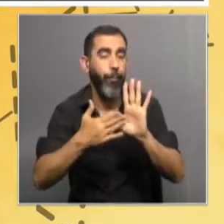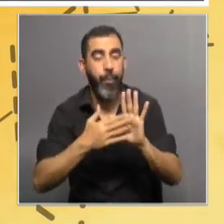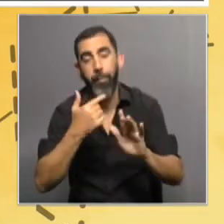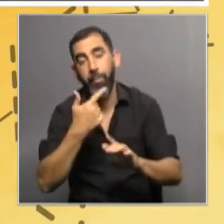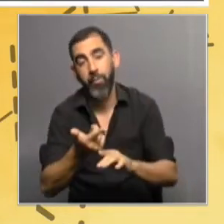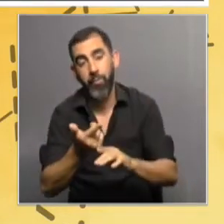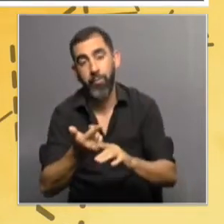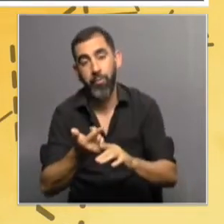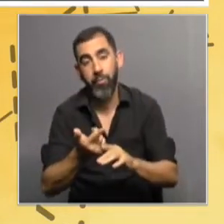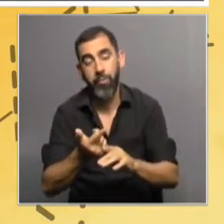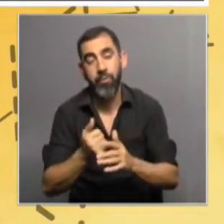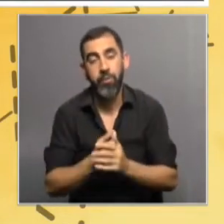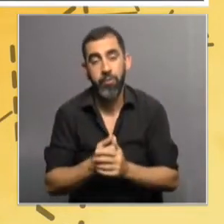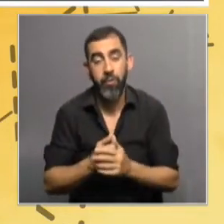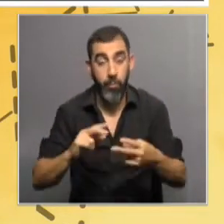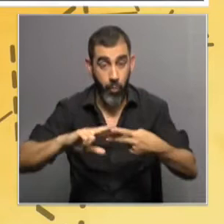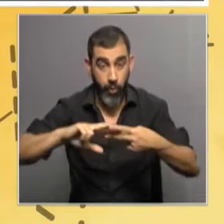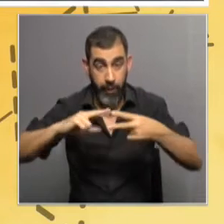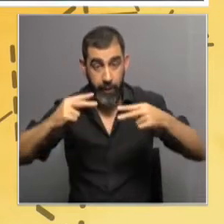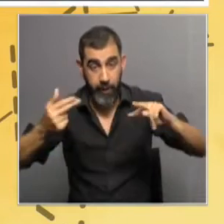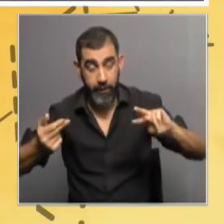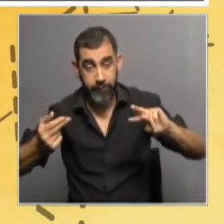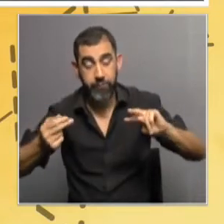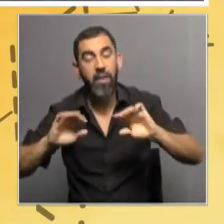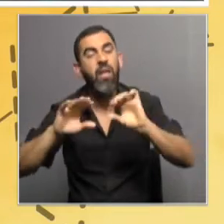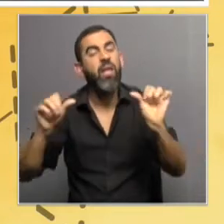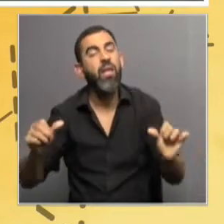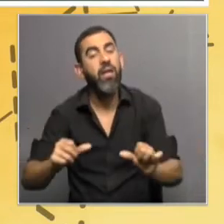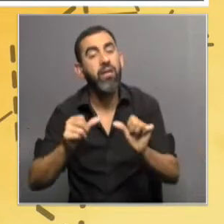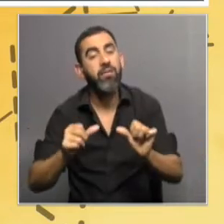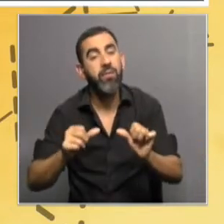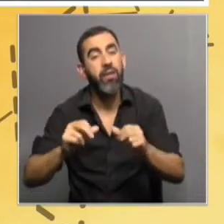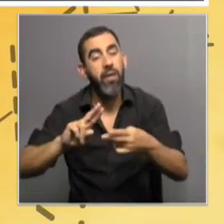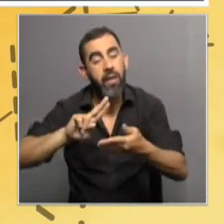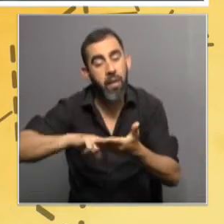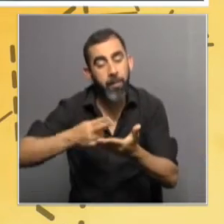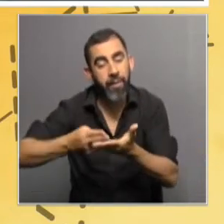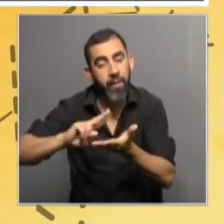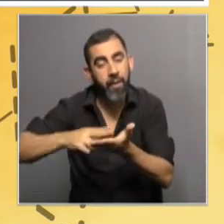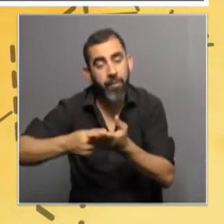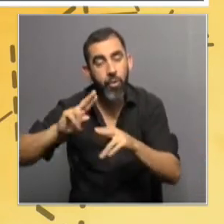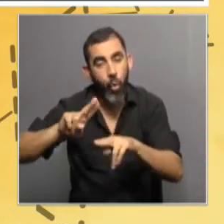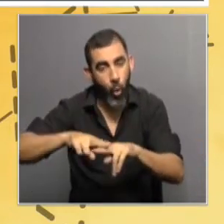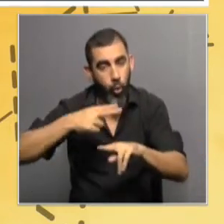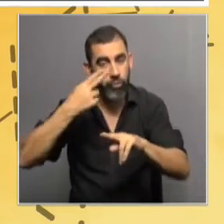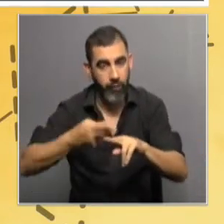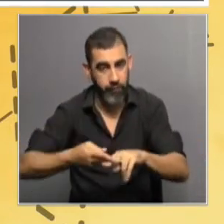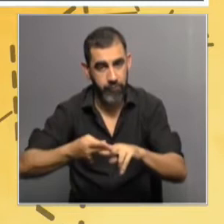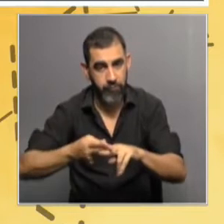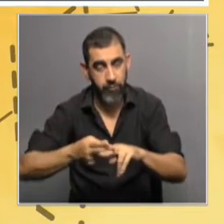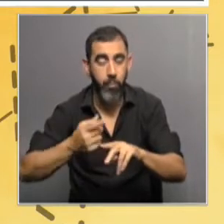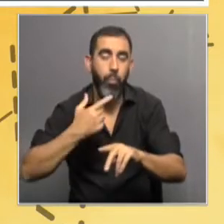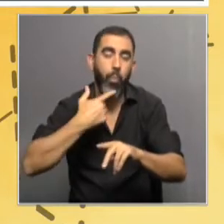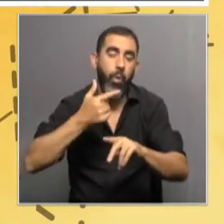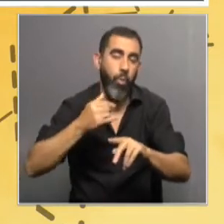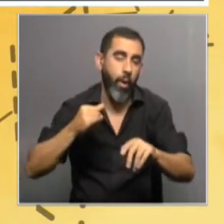con un perfil genético lo que se hace es repetir el proceso nuevamente o sea para descartar cualquier